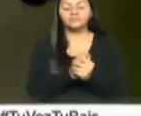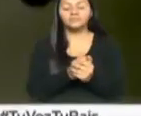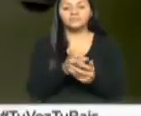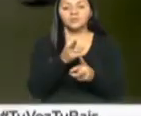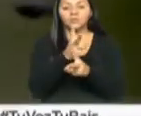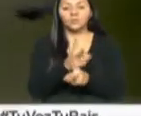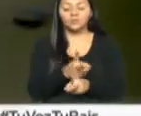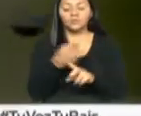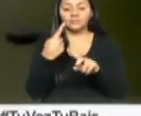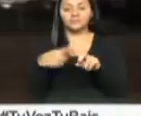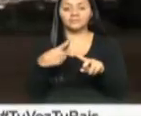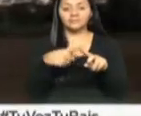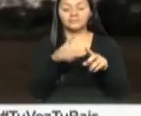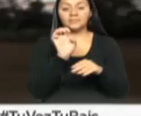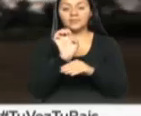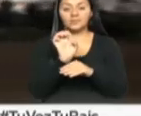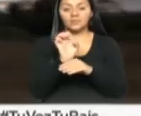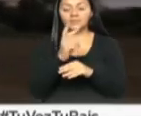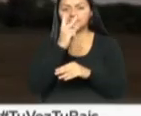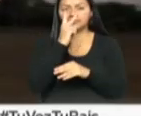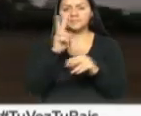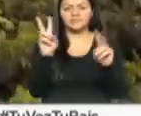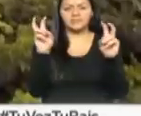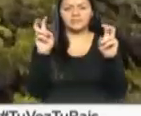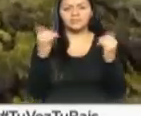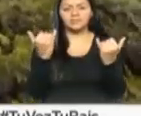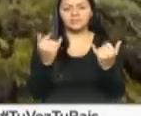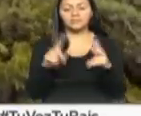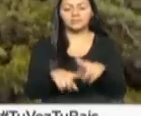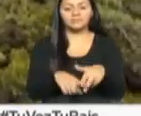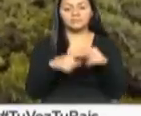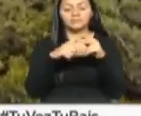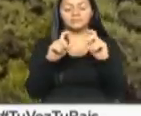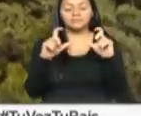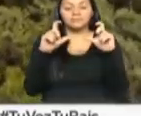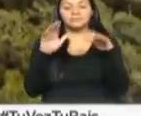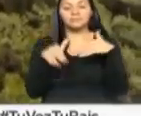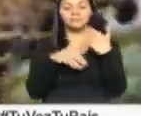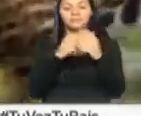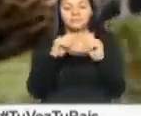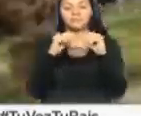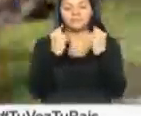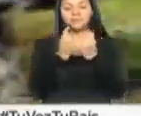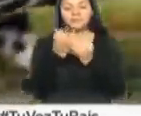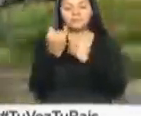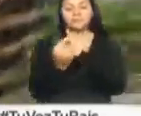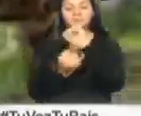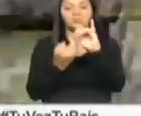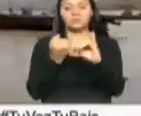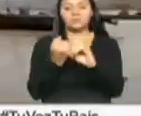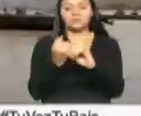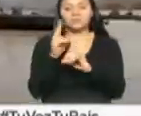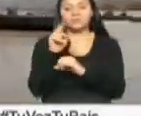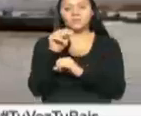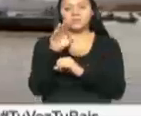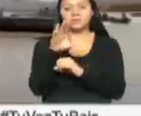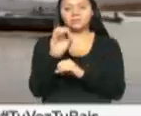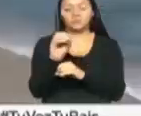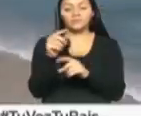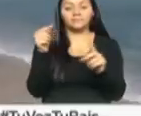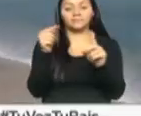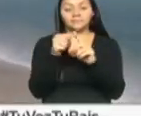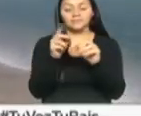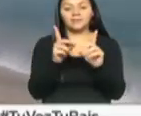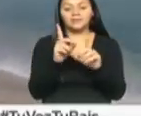de la biodiversidad del Ecuador es un tema que ha despertado el interés de organizaciones internacionales como la UNESCO. La